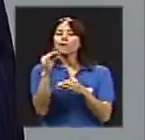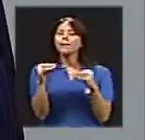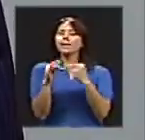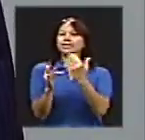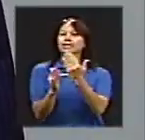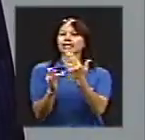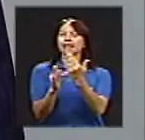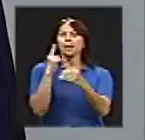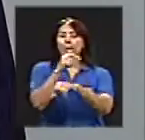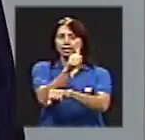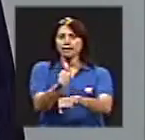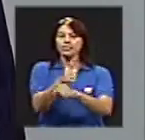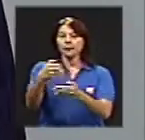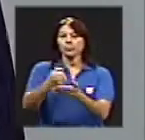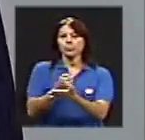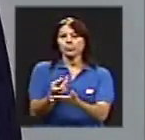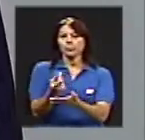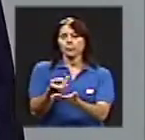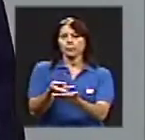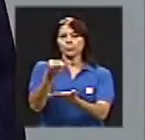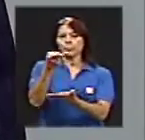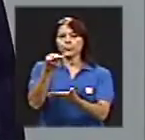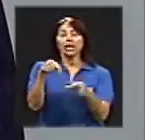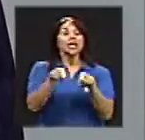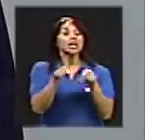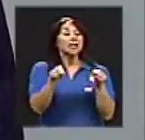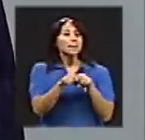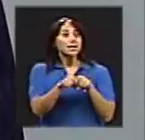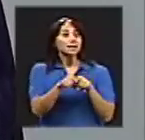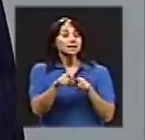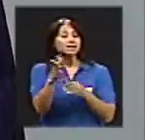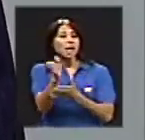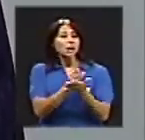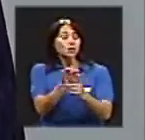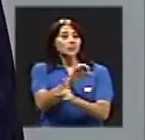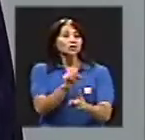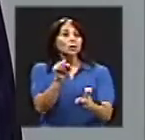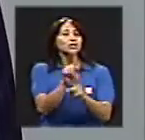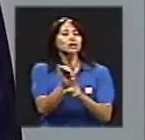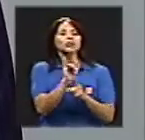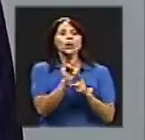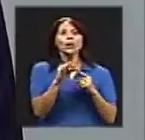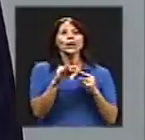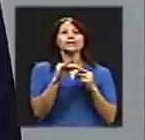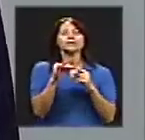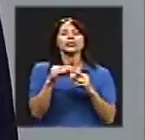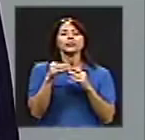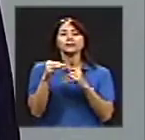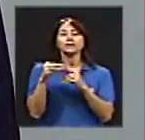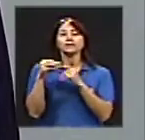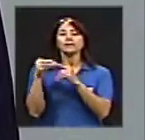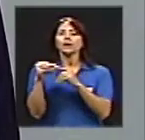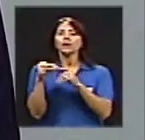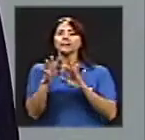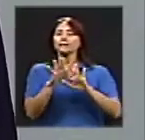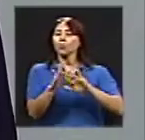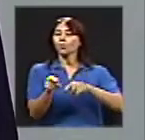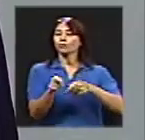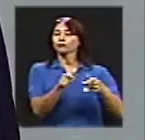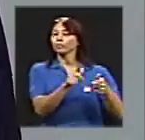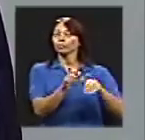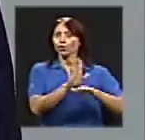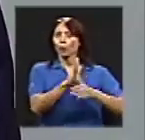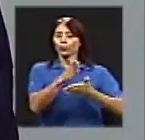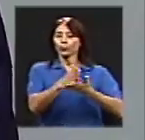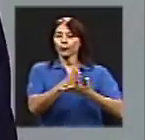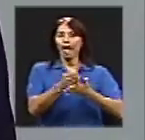todo quitarle todos los grados de discrecionalidad con que se manejaba. Anteriormente, si venía una campaña política o si